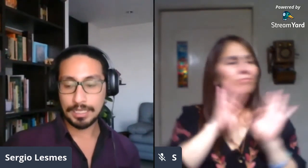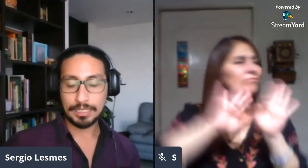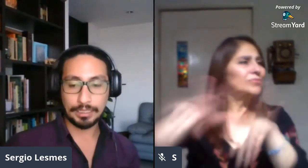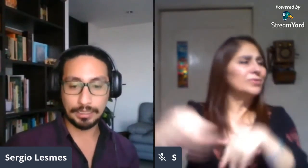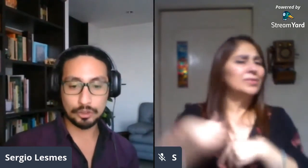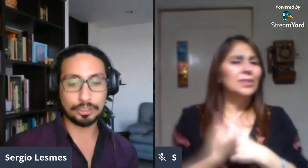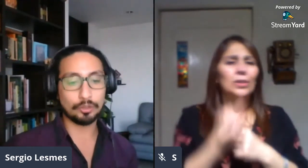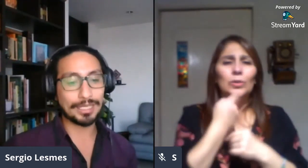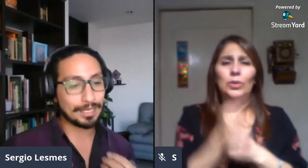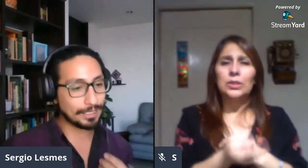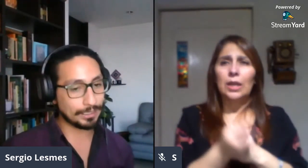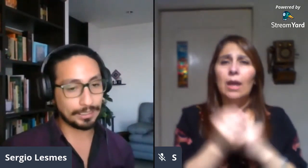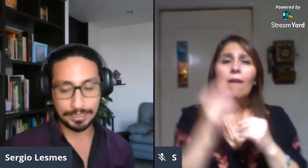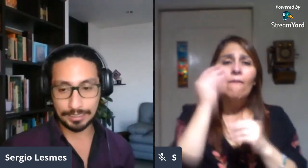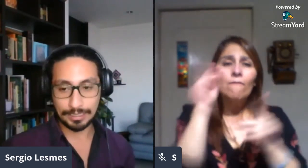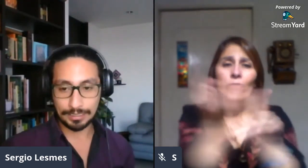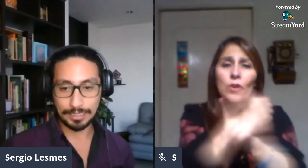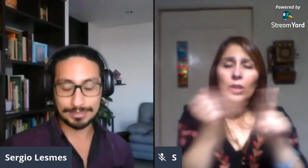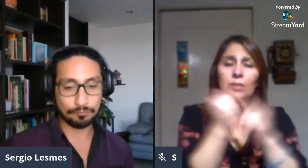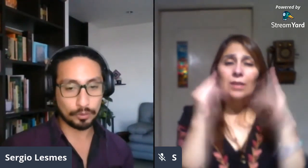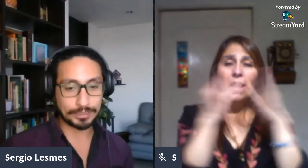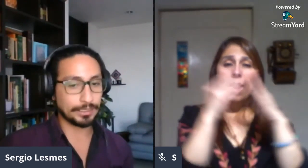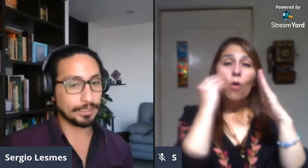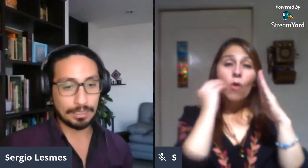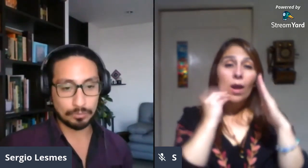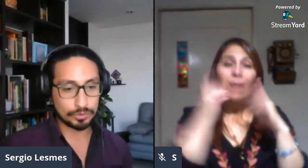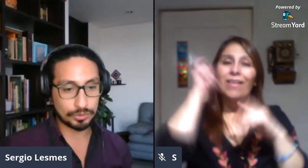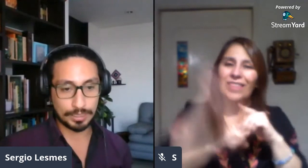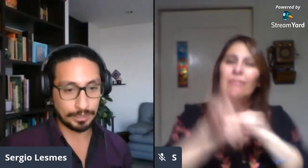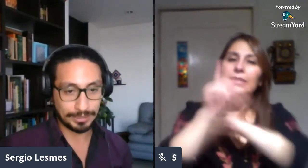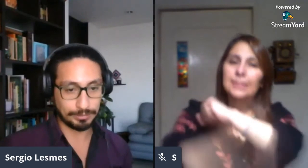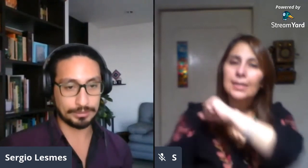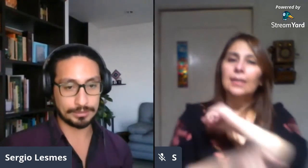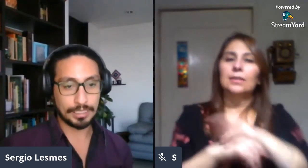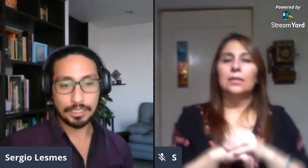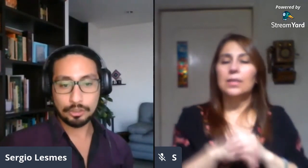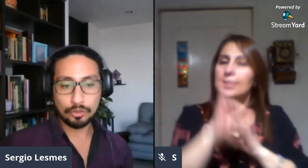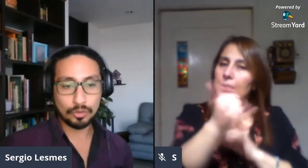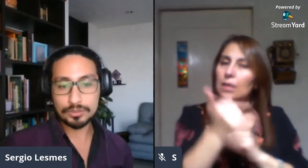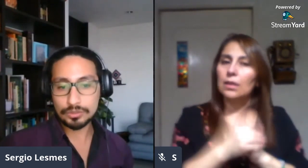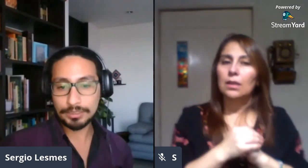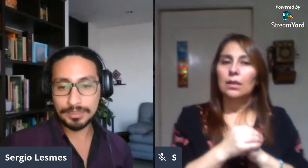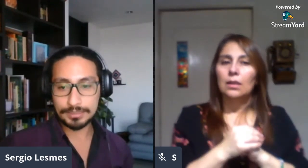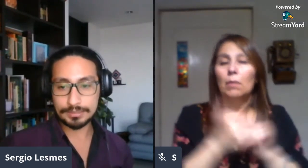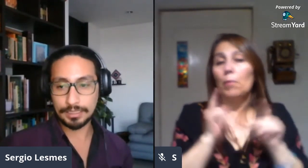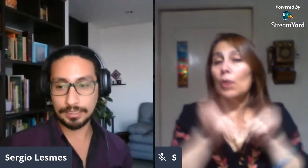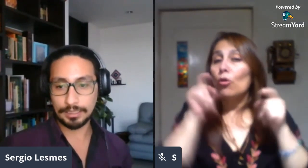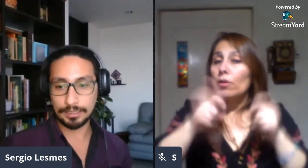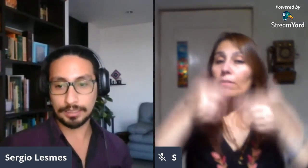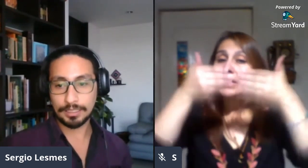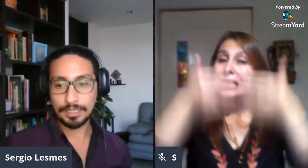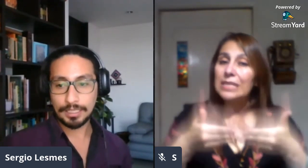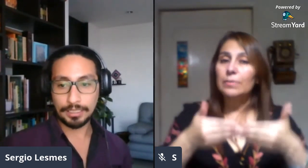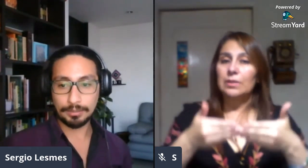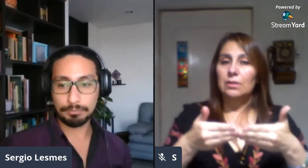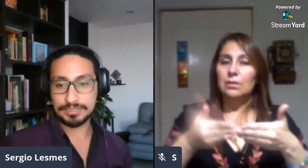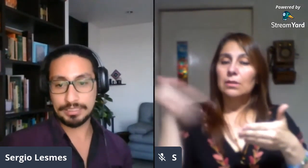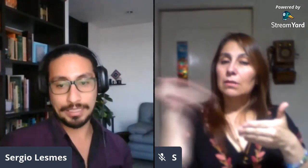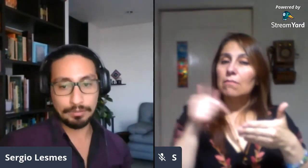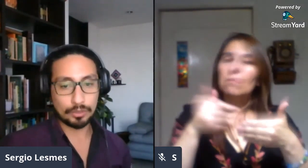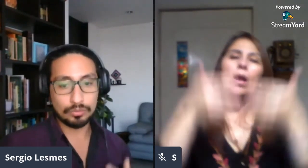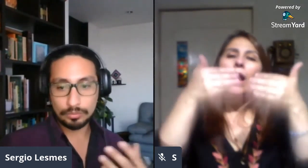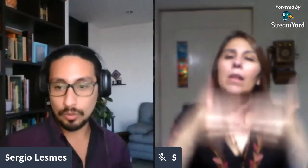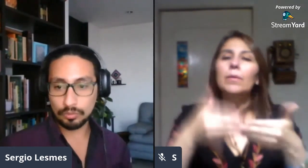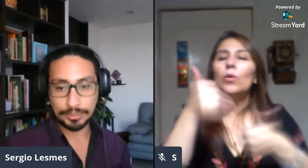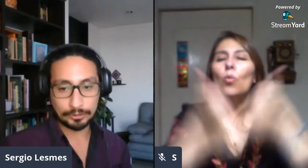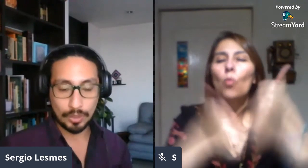castigada, yo creo que ese enfoque tiene, digamos, límites, y uno de esos límites pues